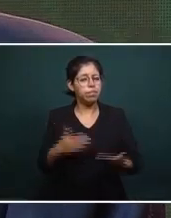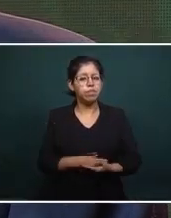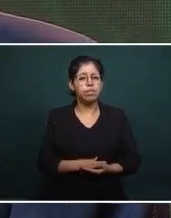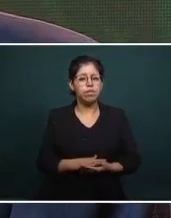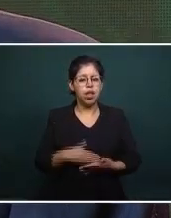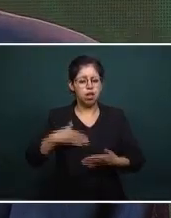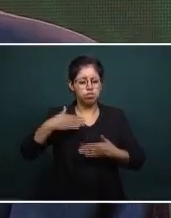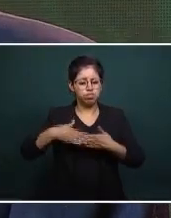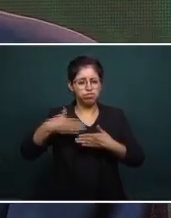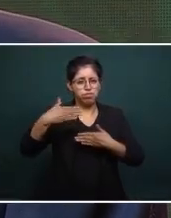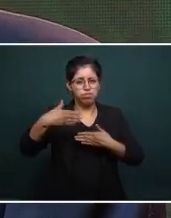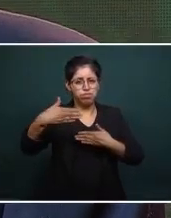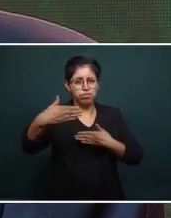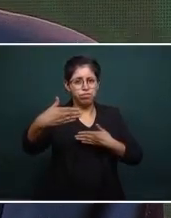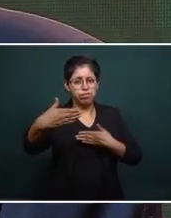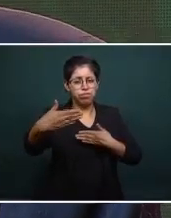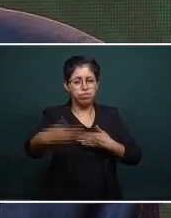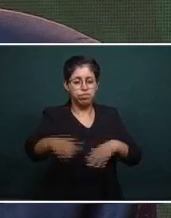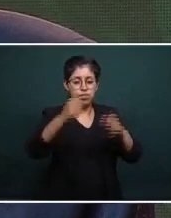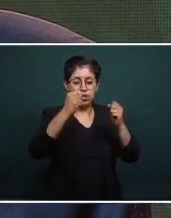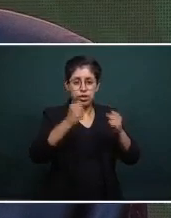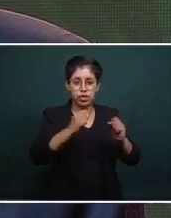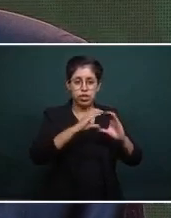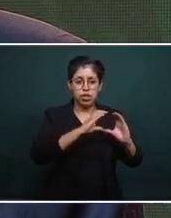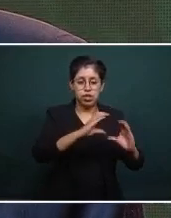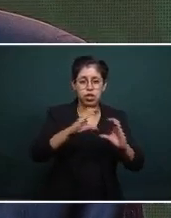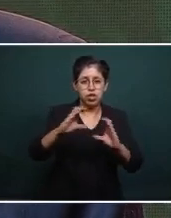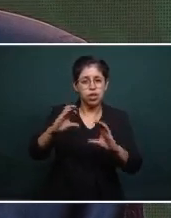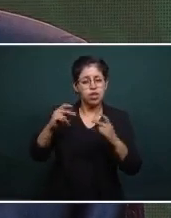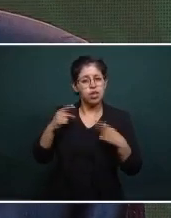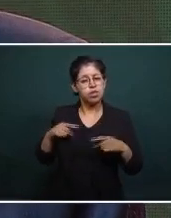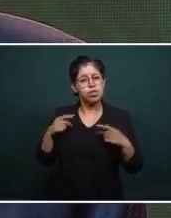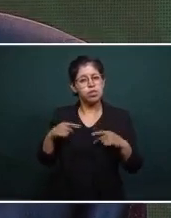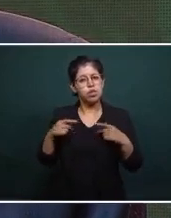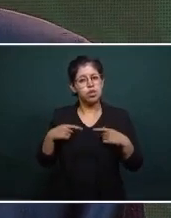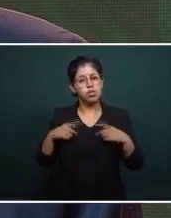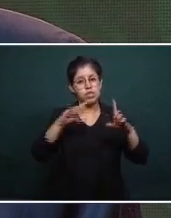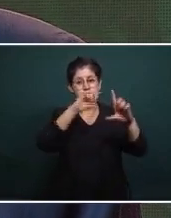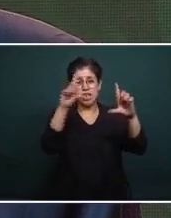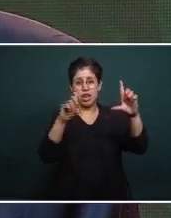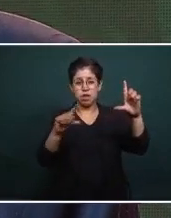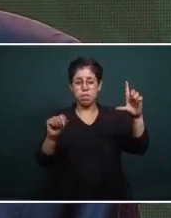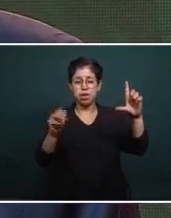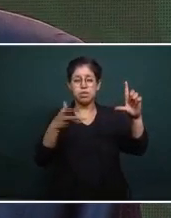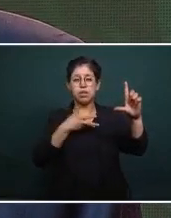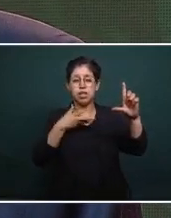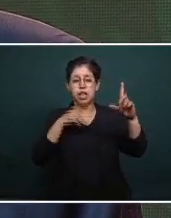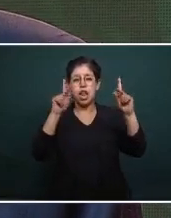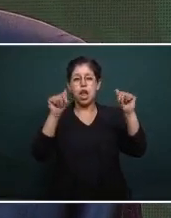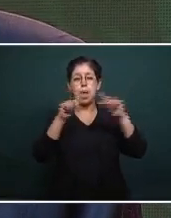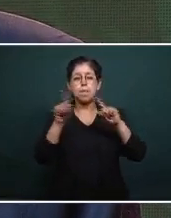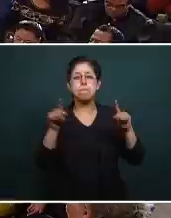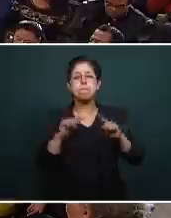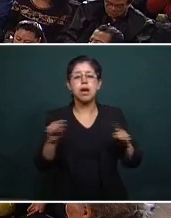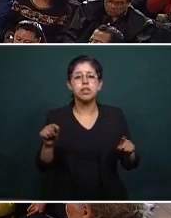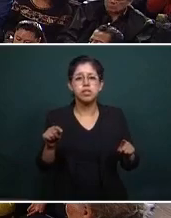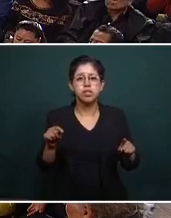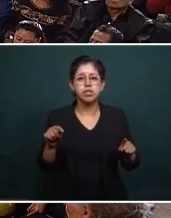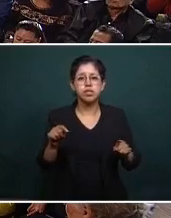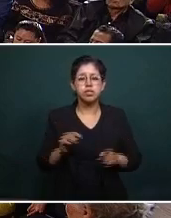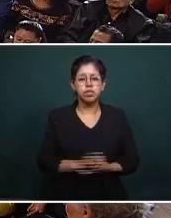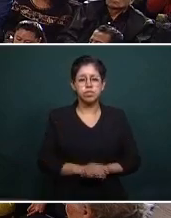ir avanzando y pacificando el país sin violar derechos